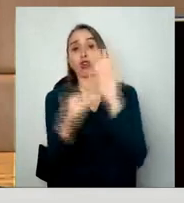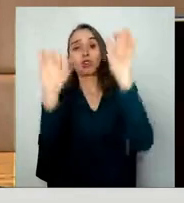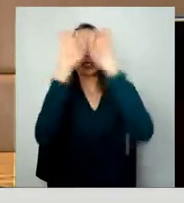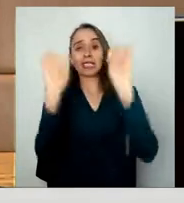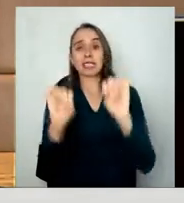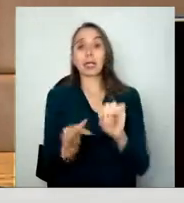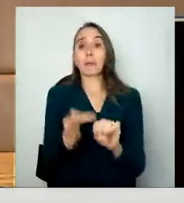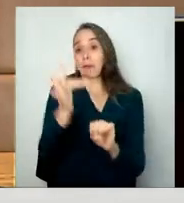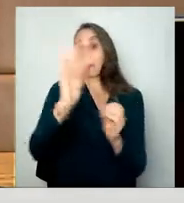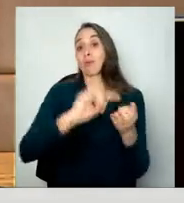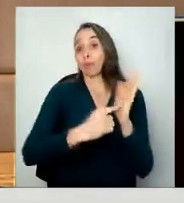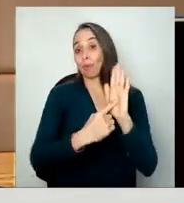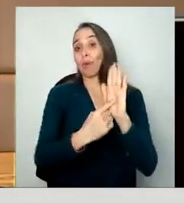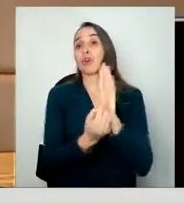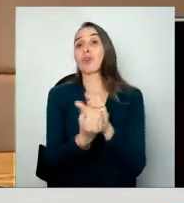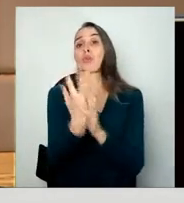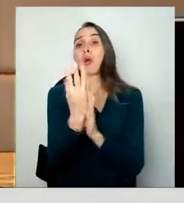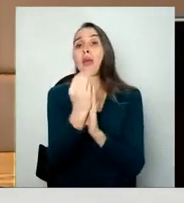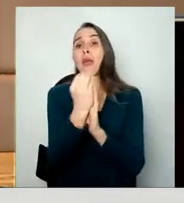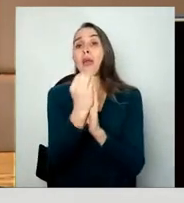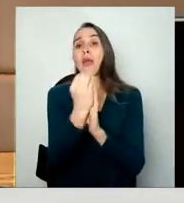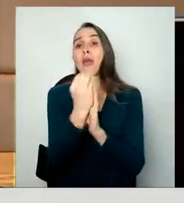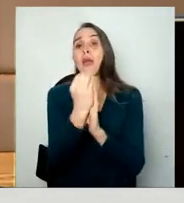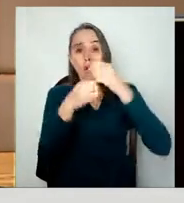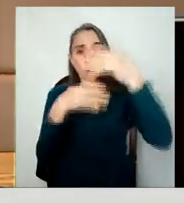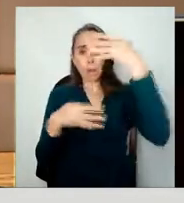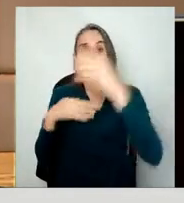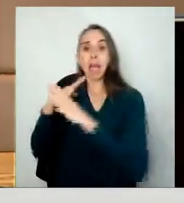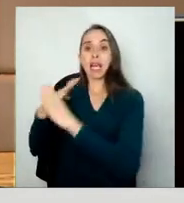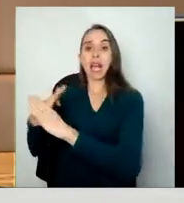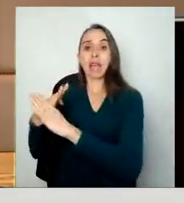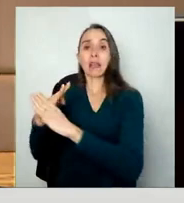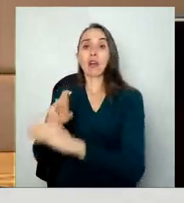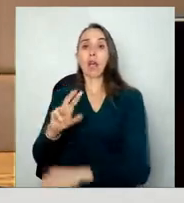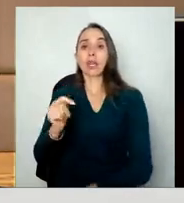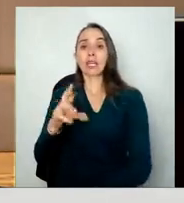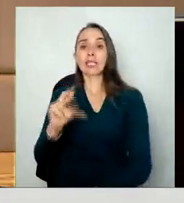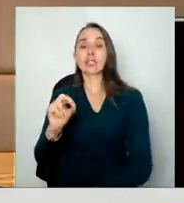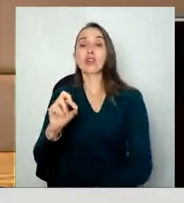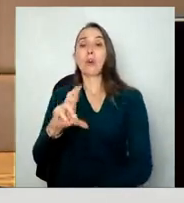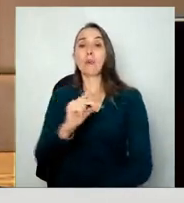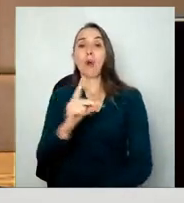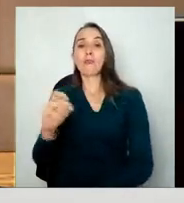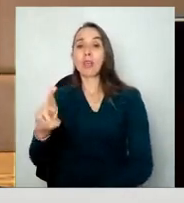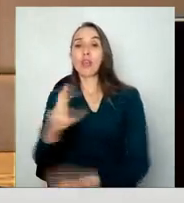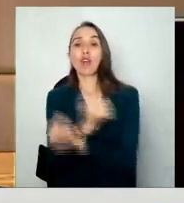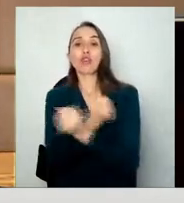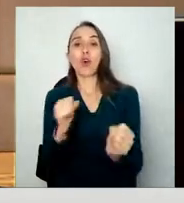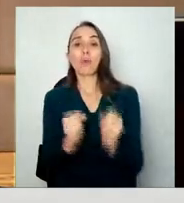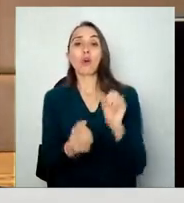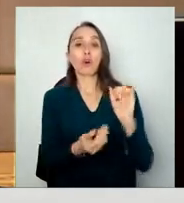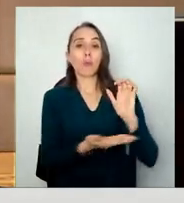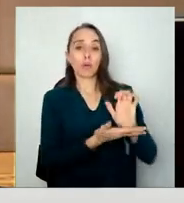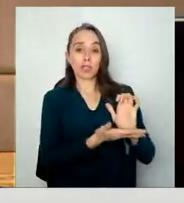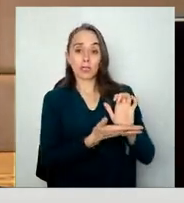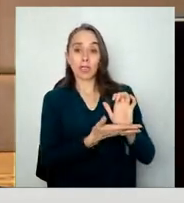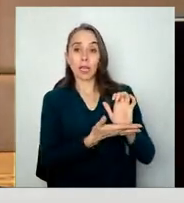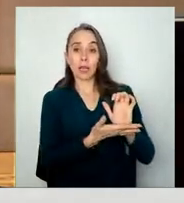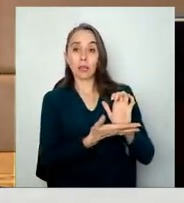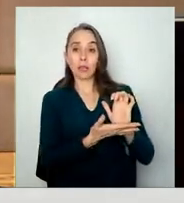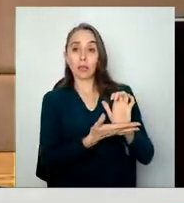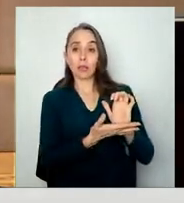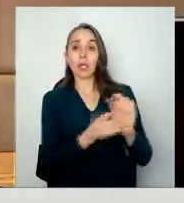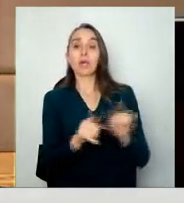el nuevo catálogo de inhabilidades en el registro de proveedores porque no puede ser que el estado se comporte como un cliente